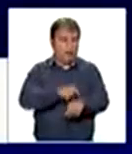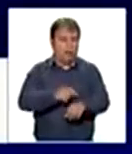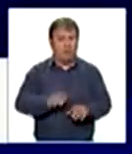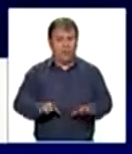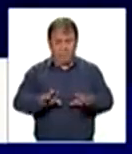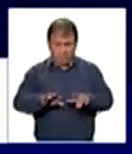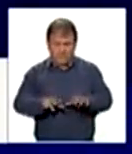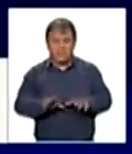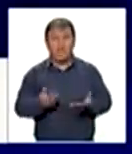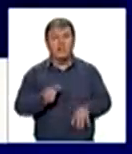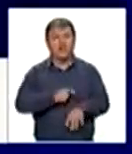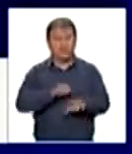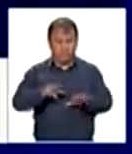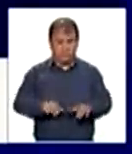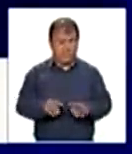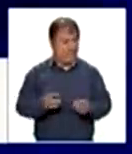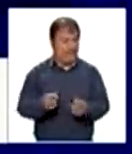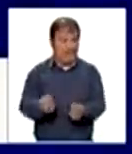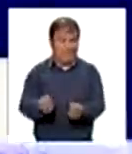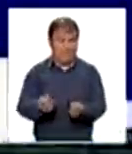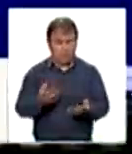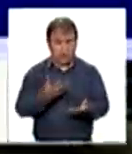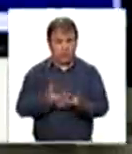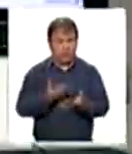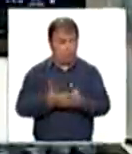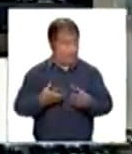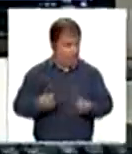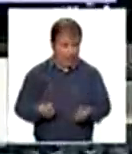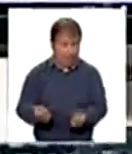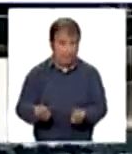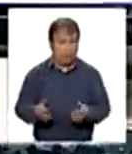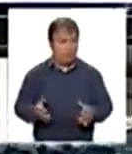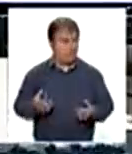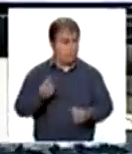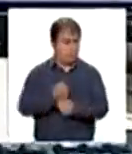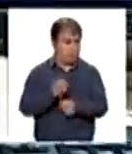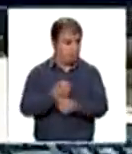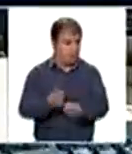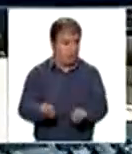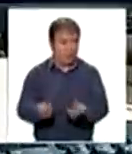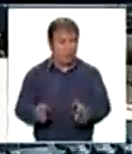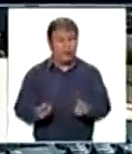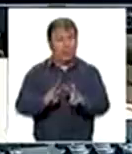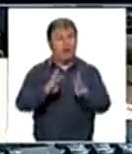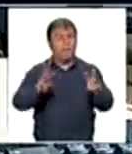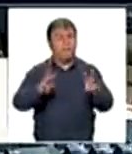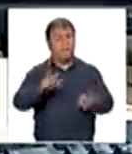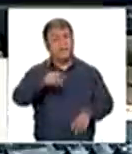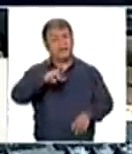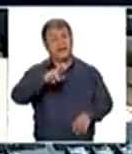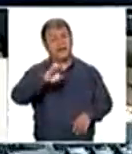inscripción. Bastante rápido, como vemos, bastante rápido ha funcionado en la página